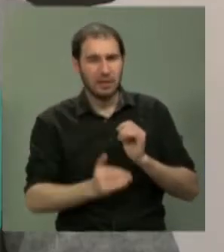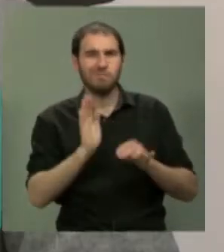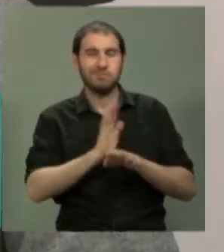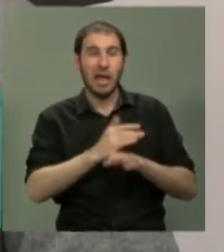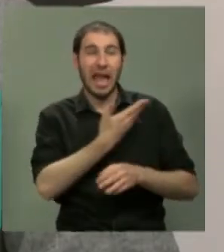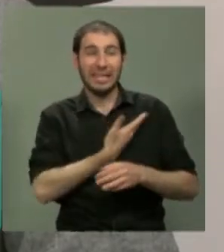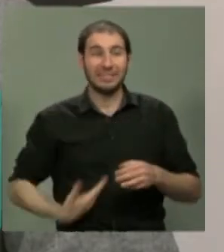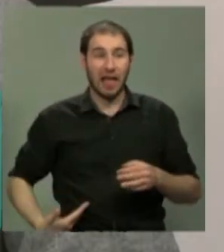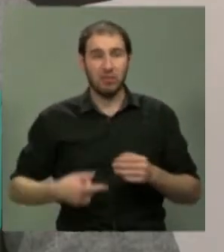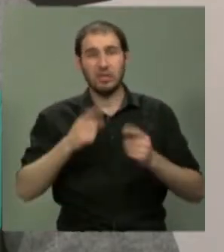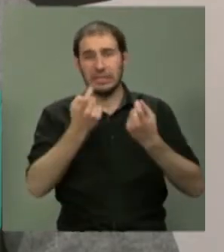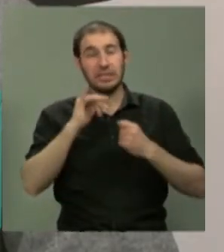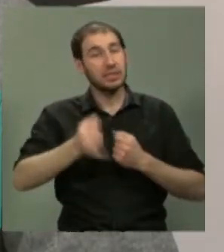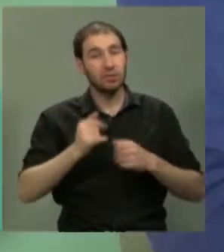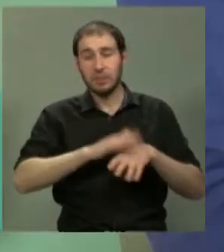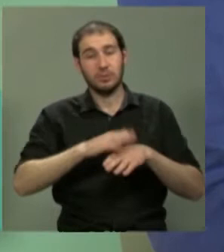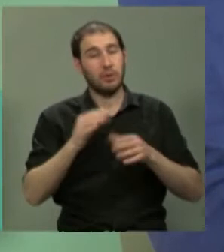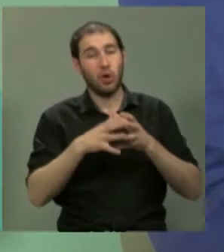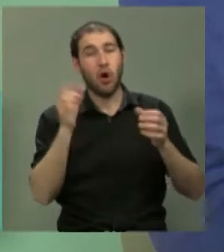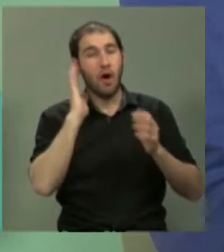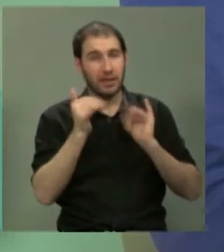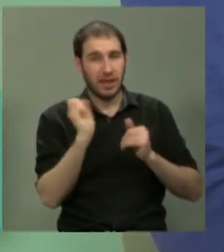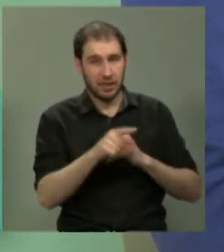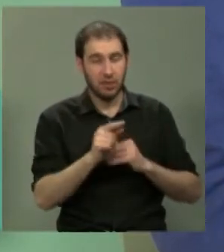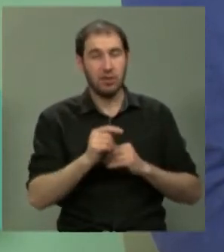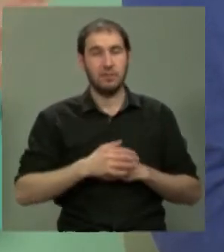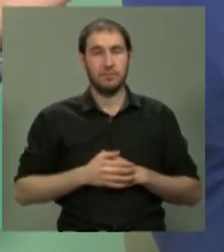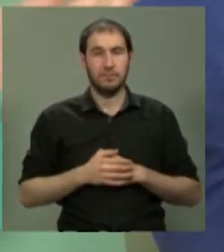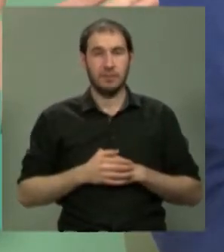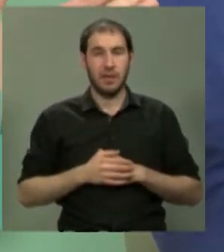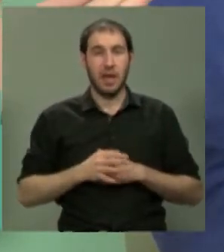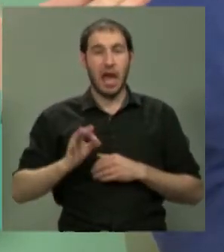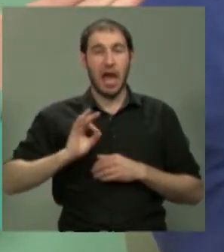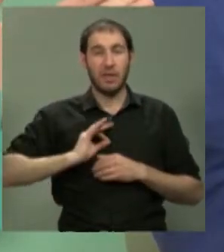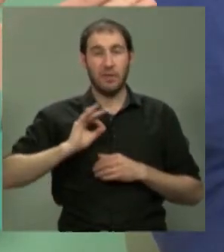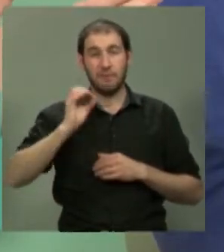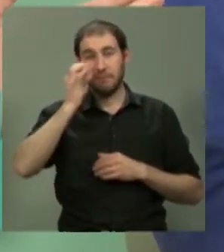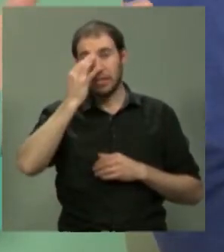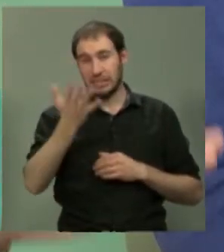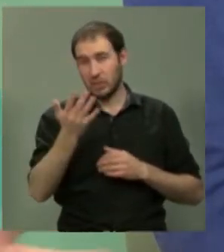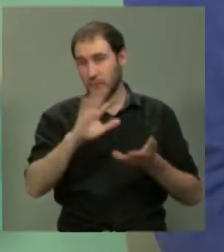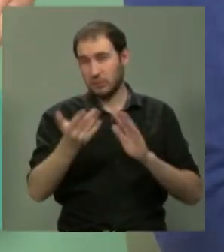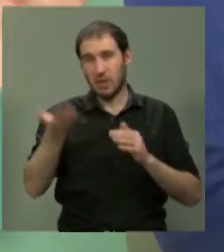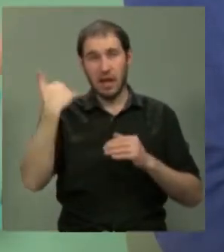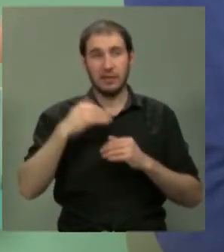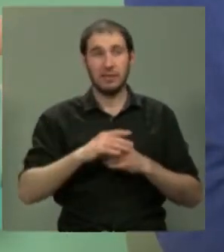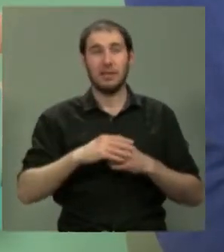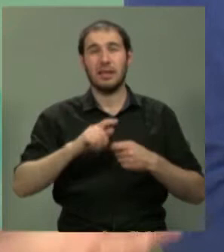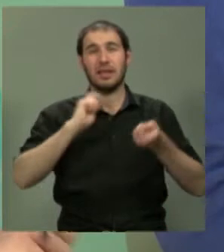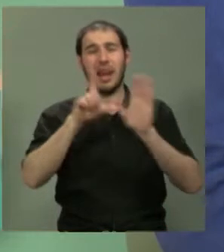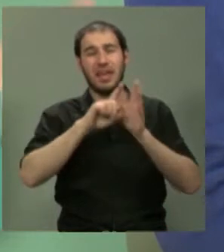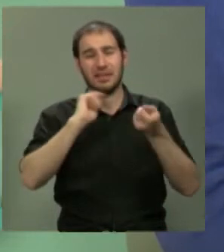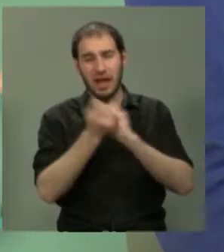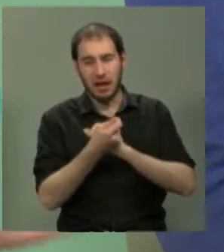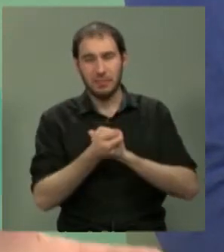el Estado necesita hacerse cargo de esos chicos que en algún momento, hace más de 25 años, se reformó una